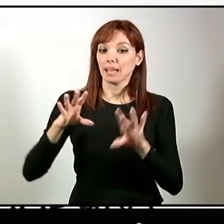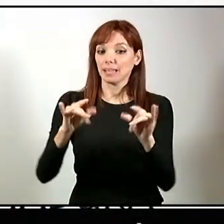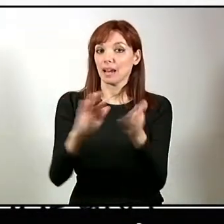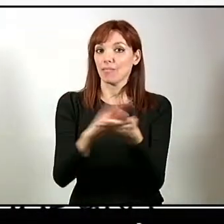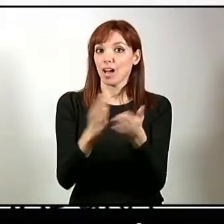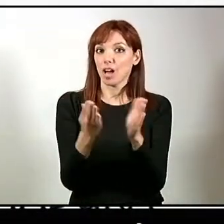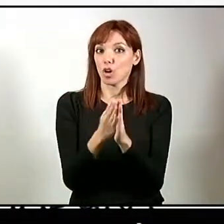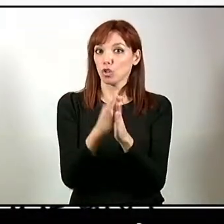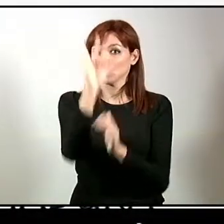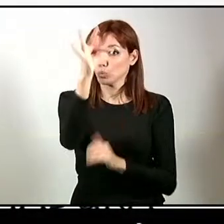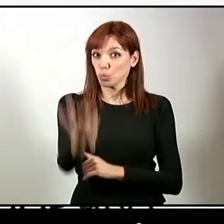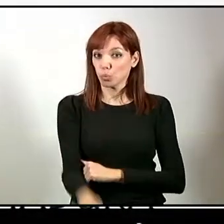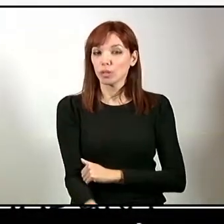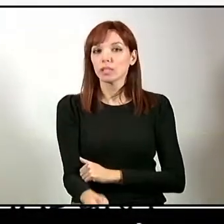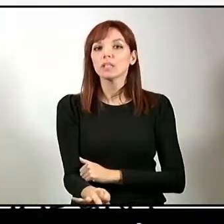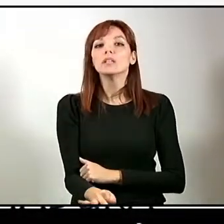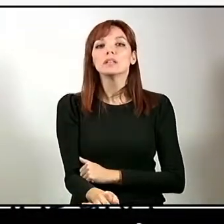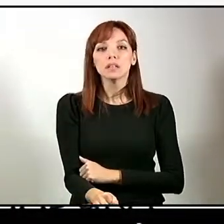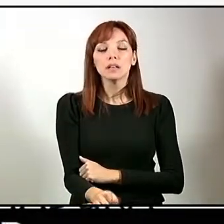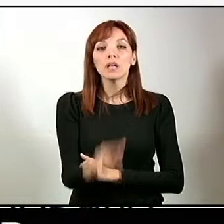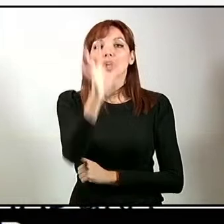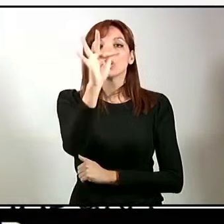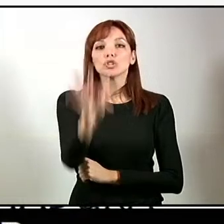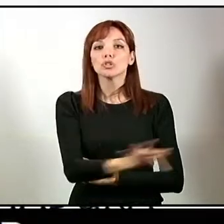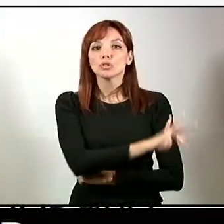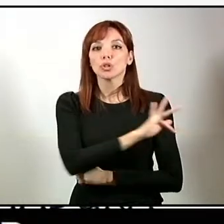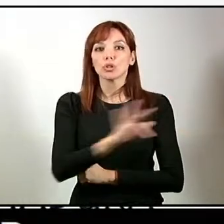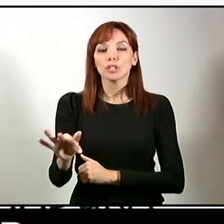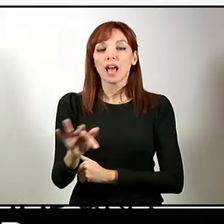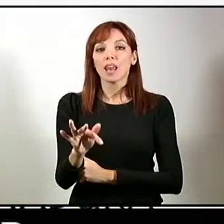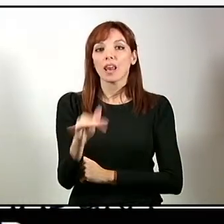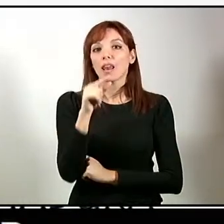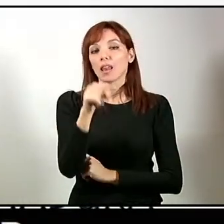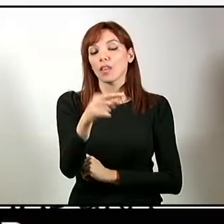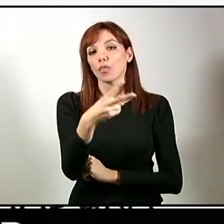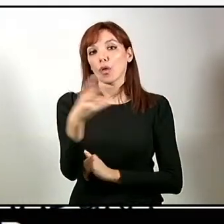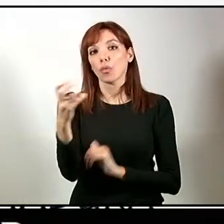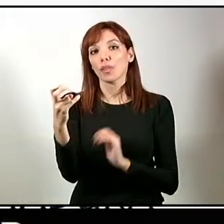Barros, suman un coste total del proyecto de más de